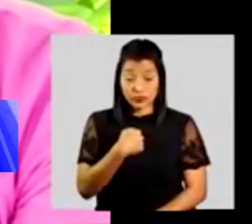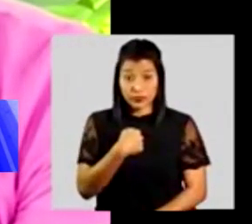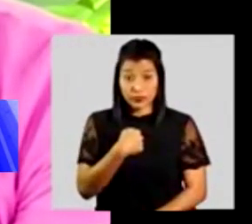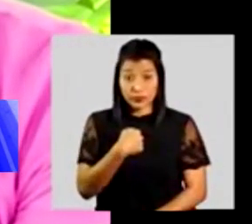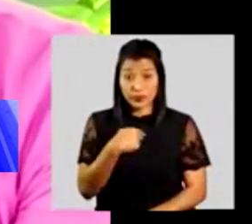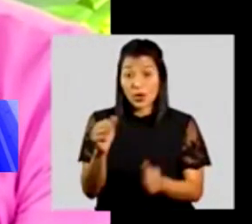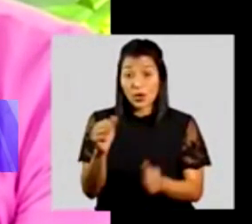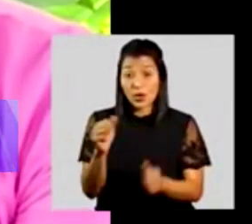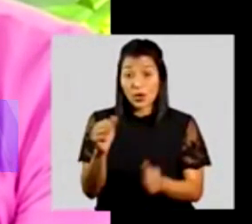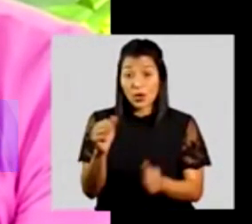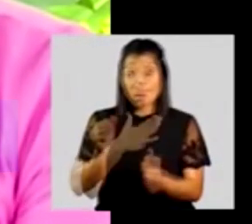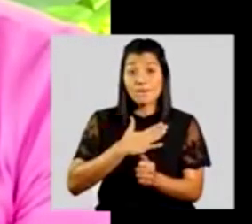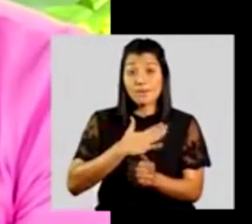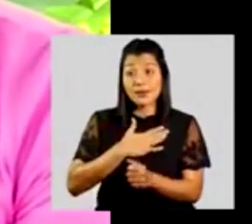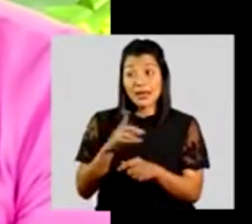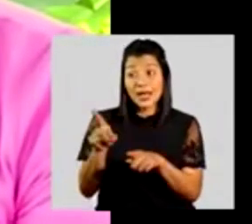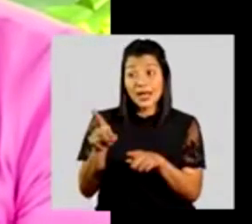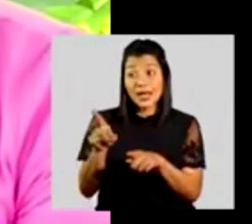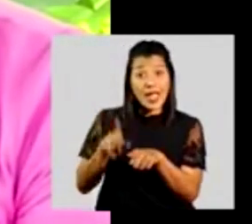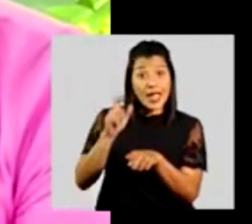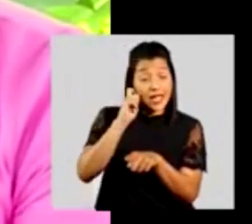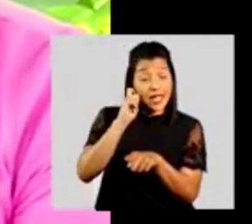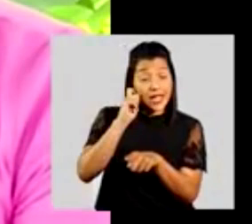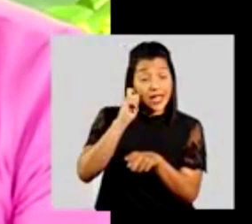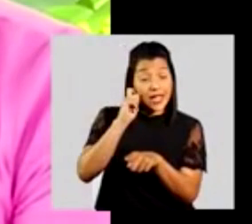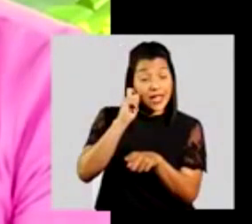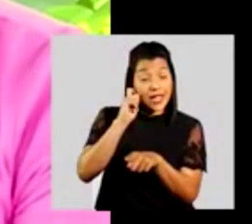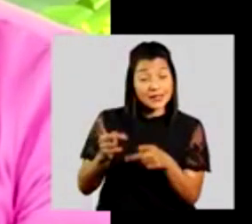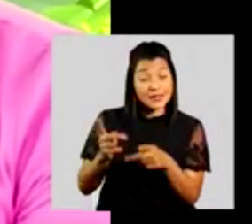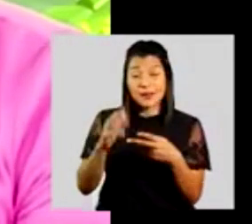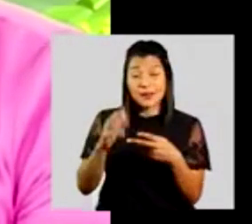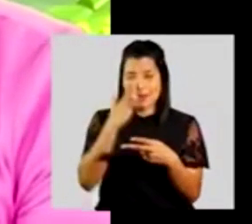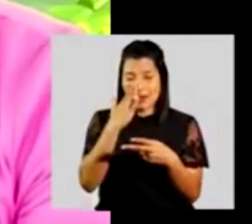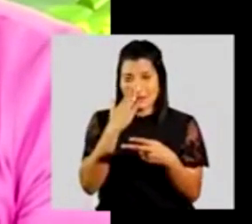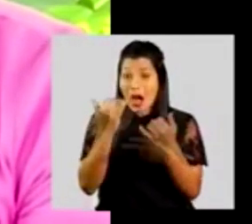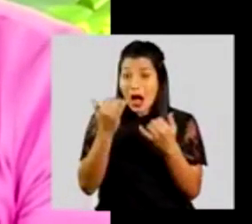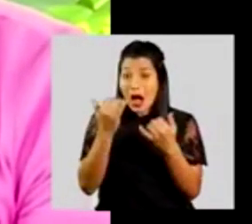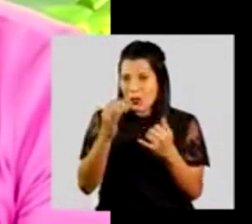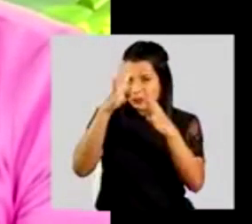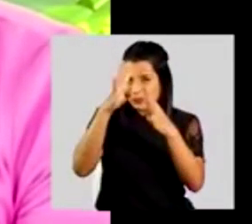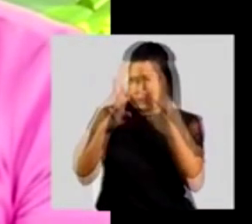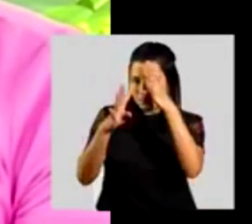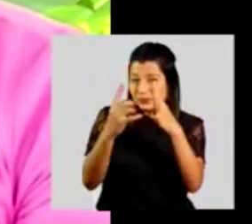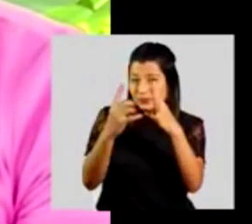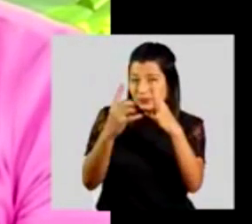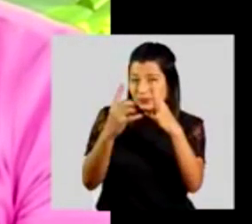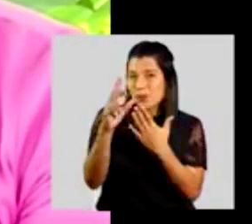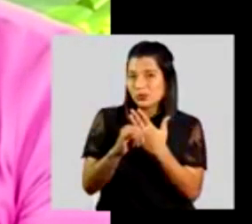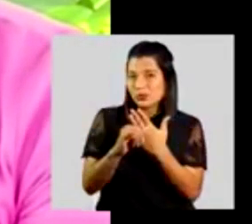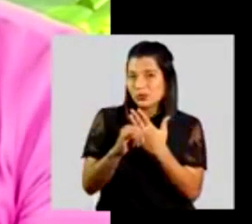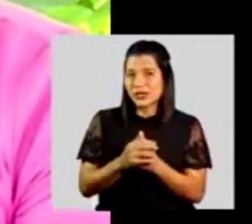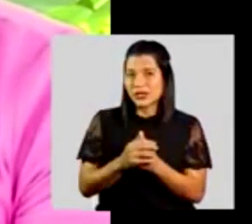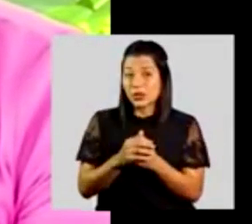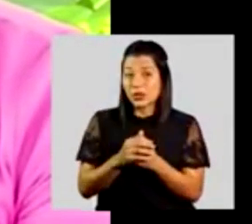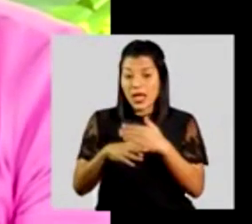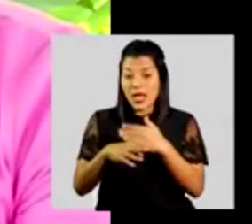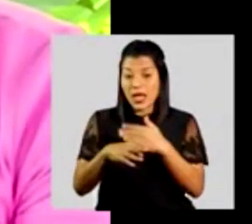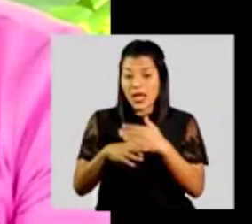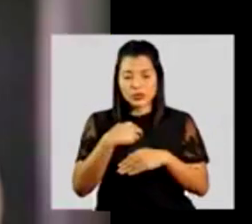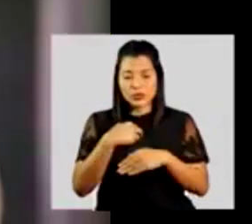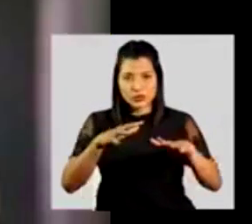junto con mis dos hermanas y mi madre, estamos liderando un proyecto en nuestro territorio